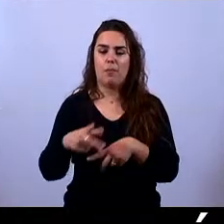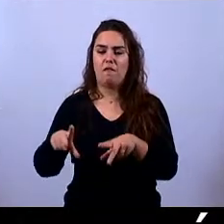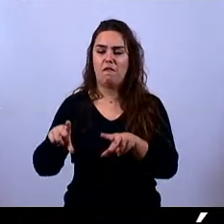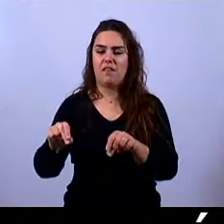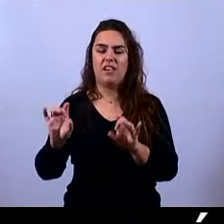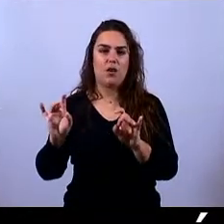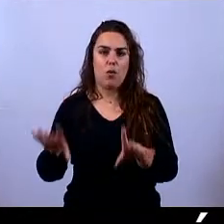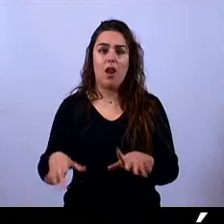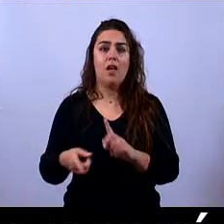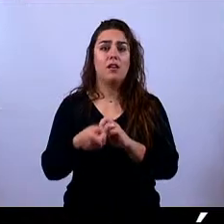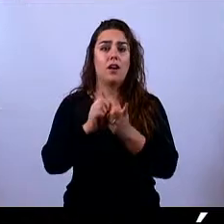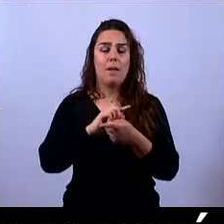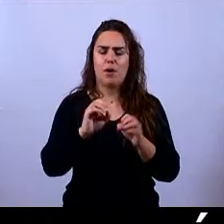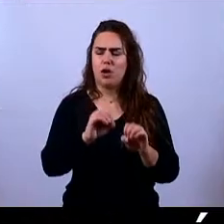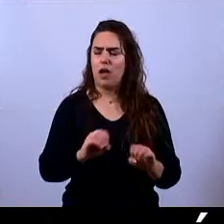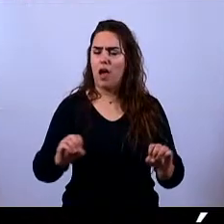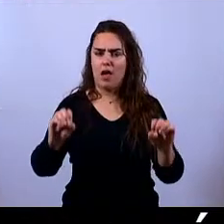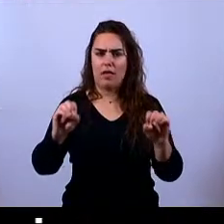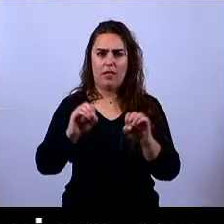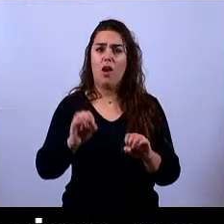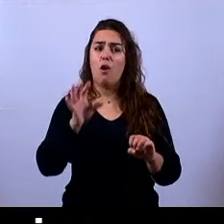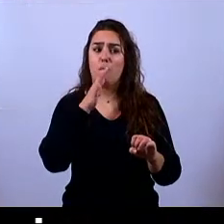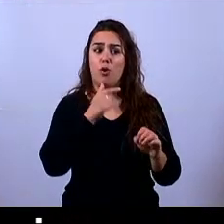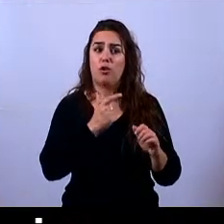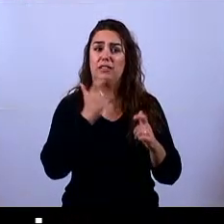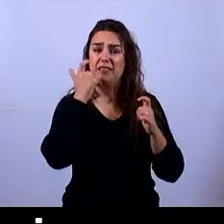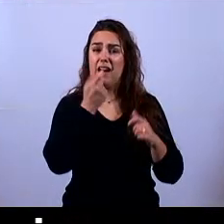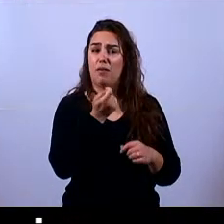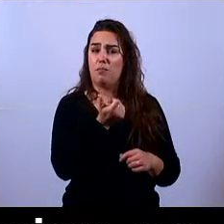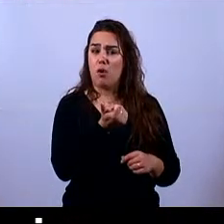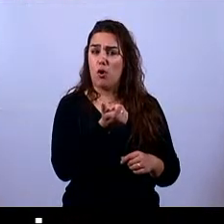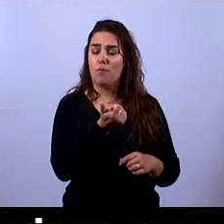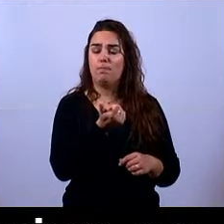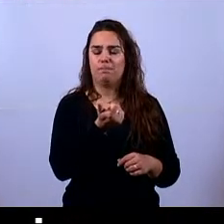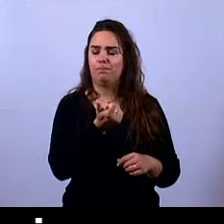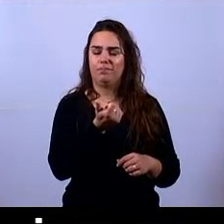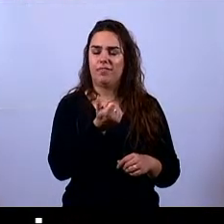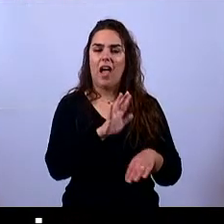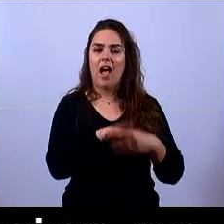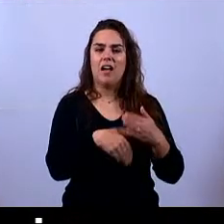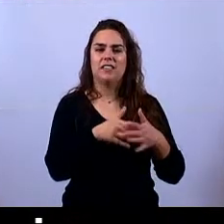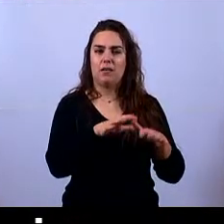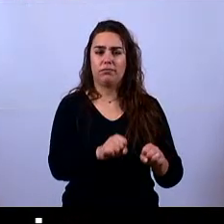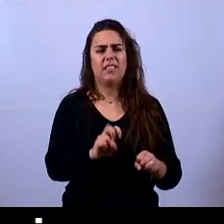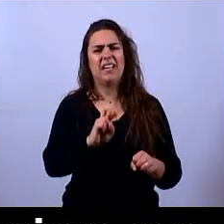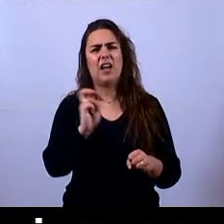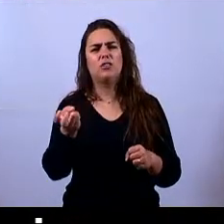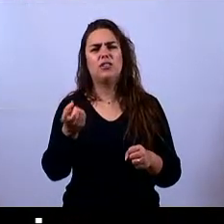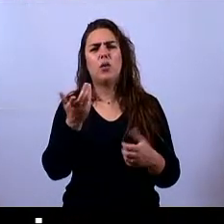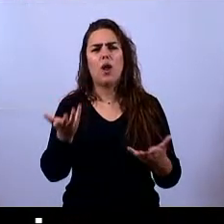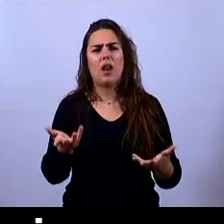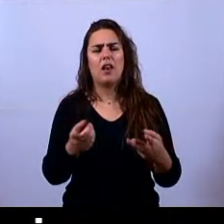No habrá ningún cambio por el hecho de haber tardado un poquito más en la adjudicación. Y la otra era, disculpe.